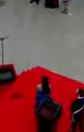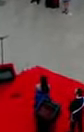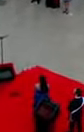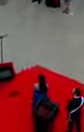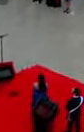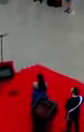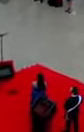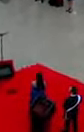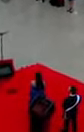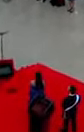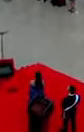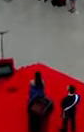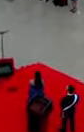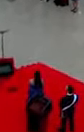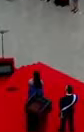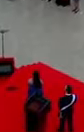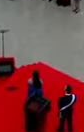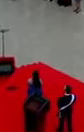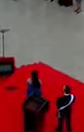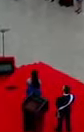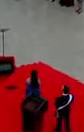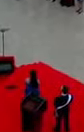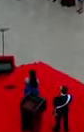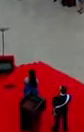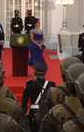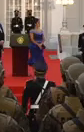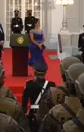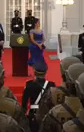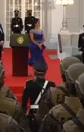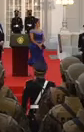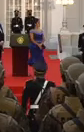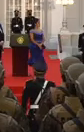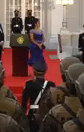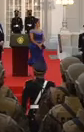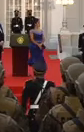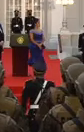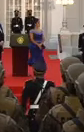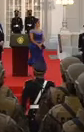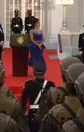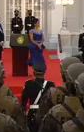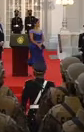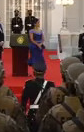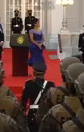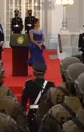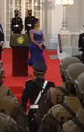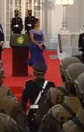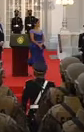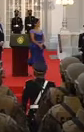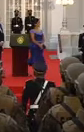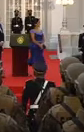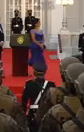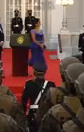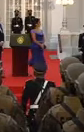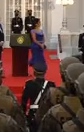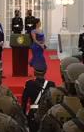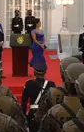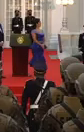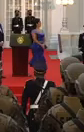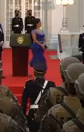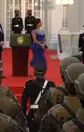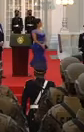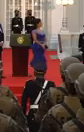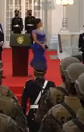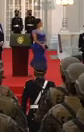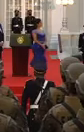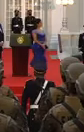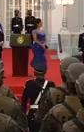necuescue tepequen, neatesca nesman, neyel ne chil, wangusti